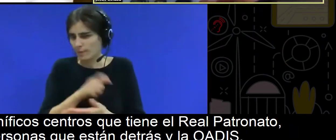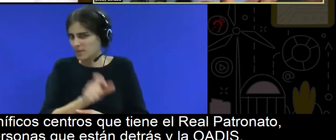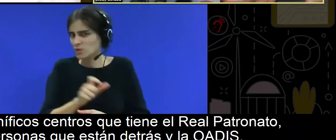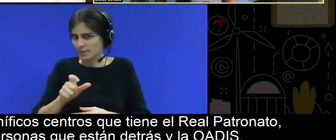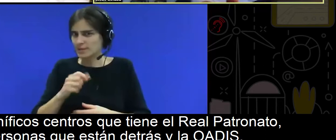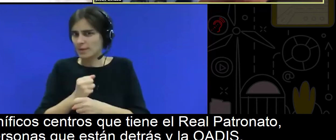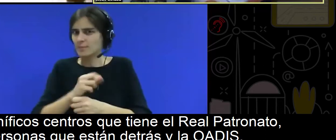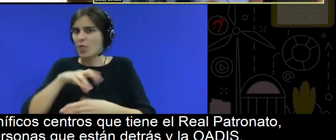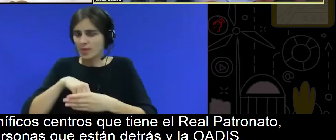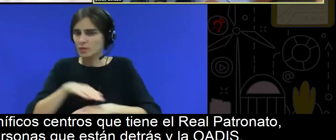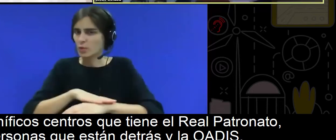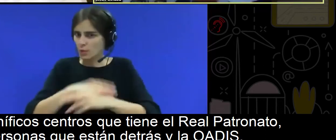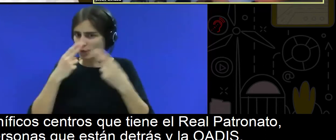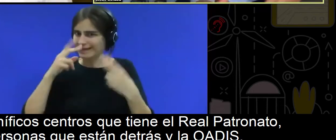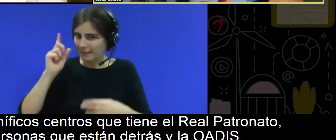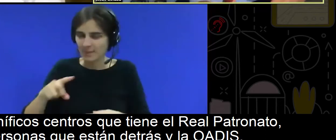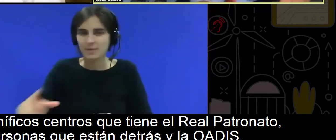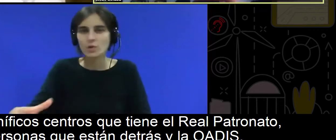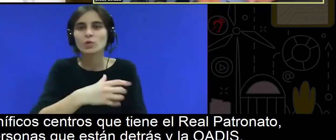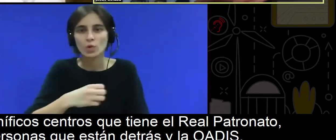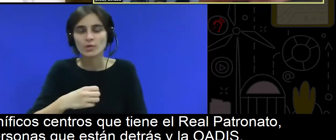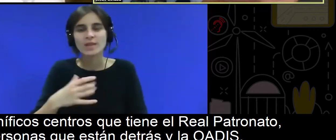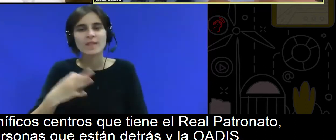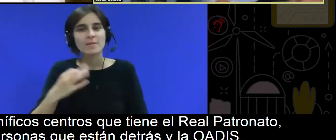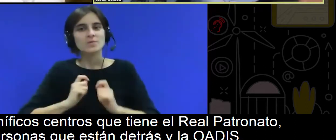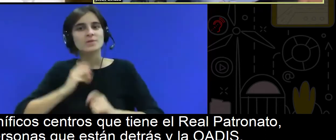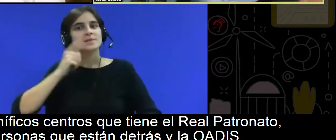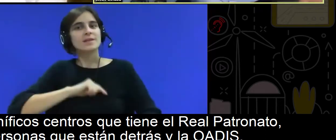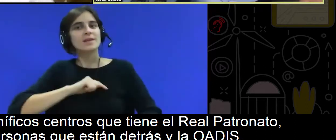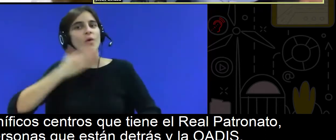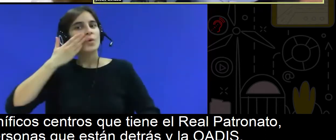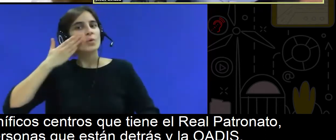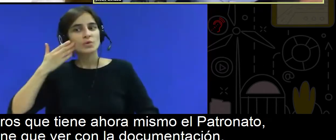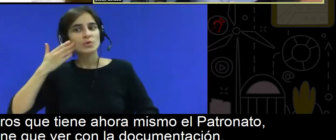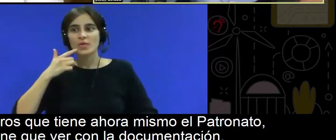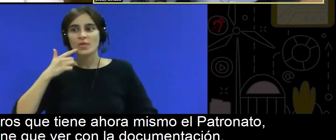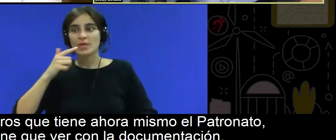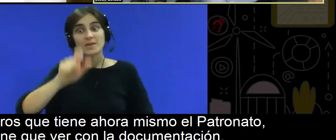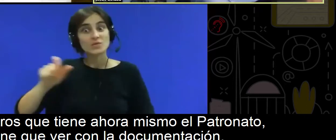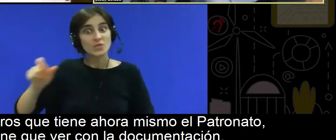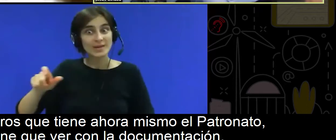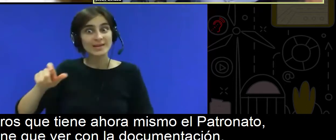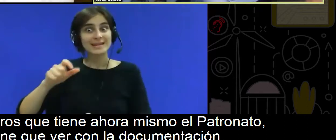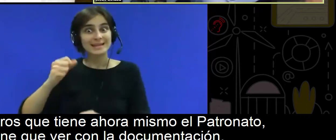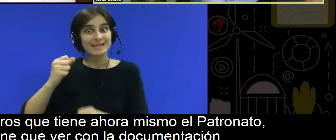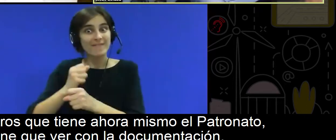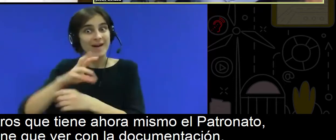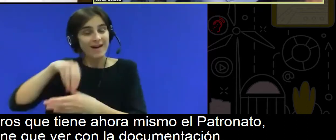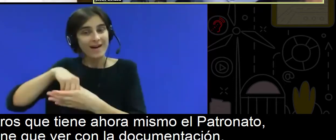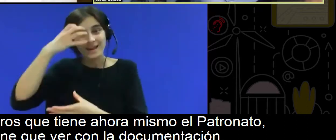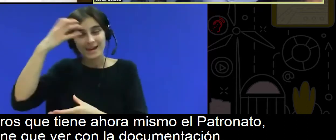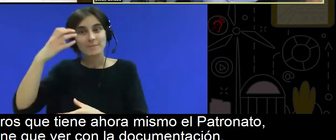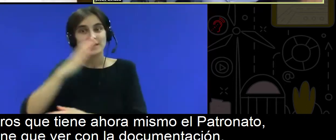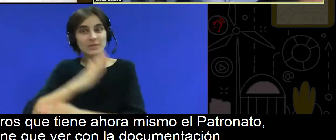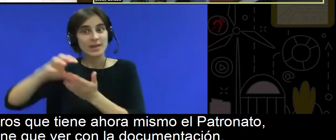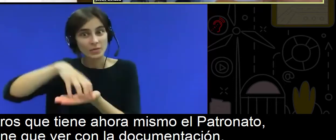los magníficos centros que tiene el Real Patronato, de las personas que están detrás y de la UADIS, ¿no? Pues mira, el Real Patronato, los 3 centros que tiene ahora